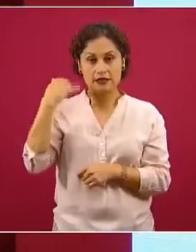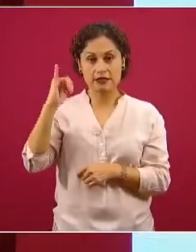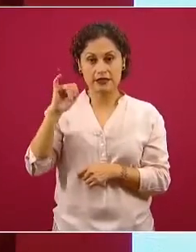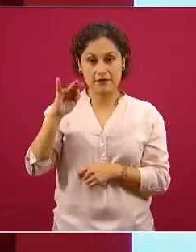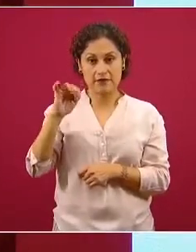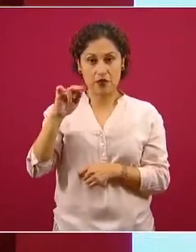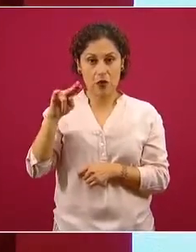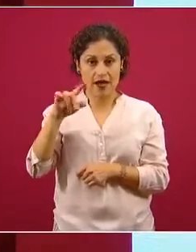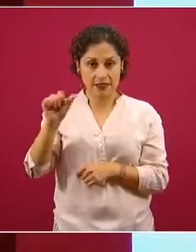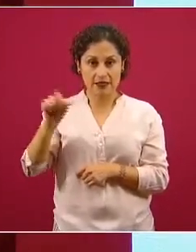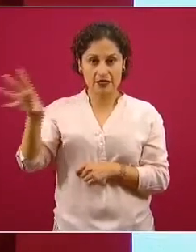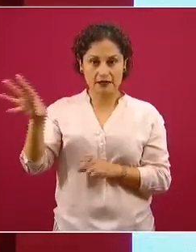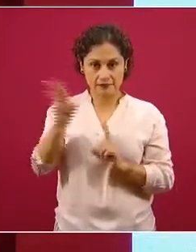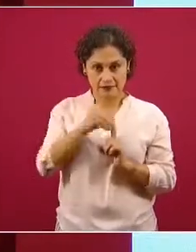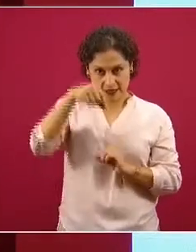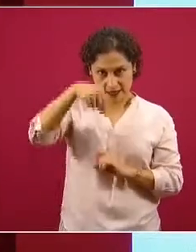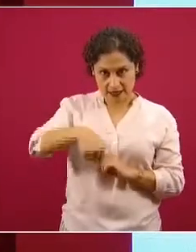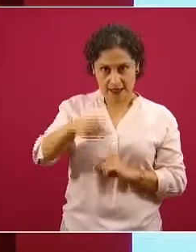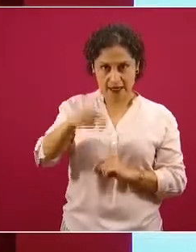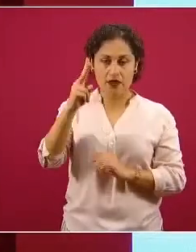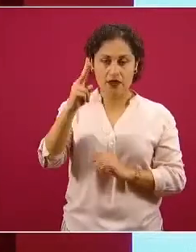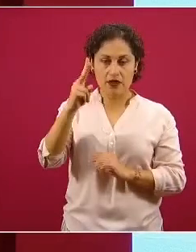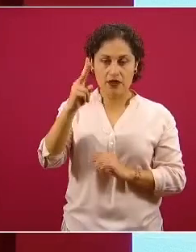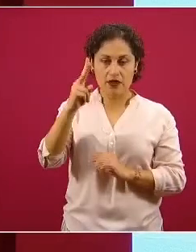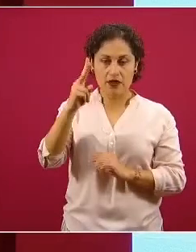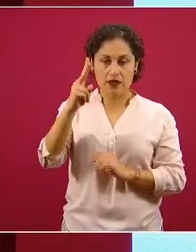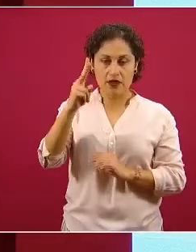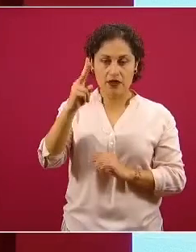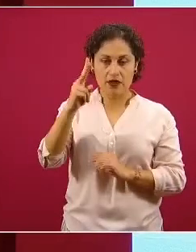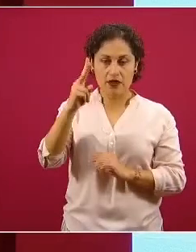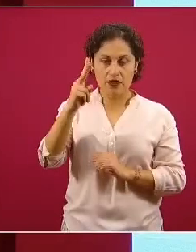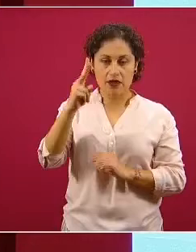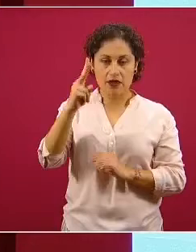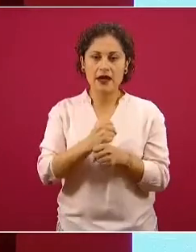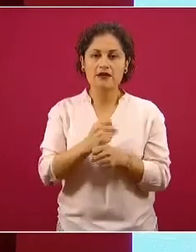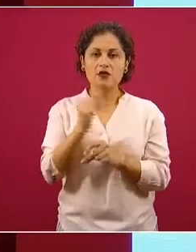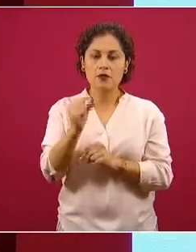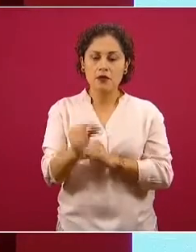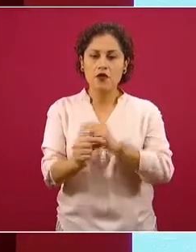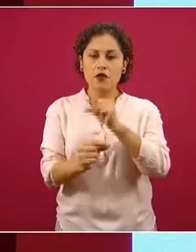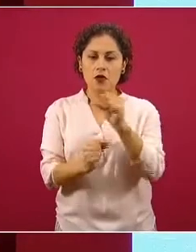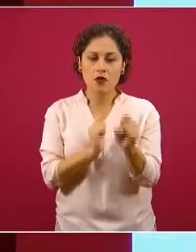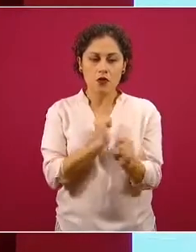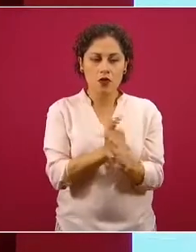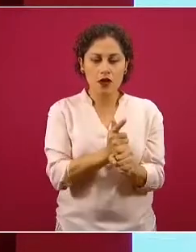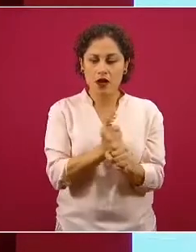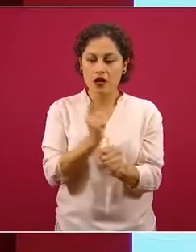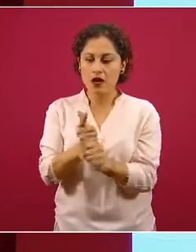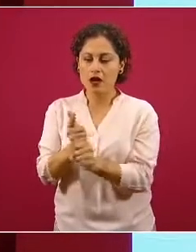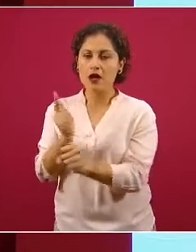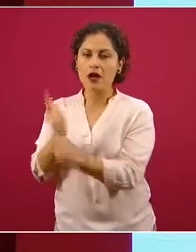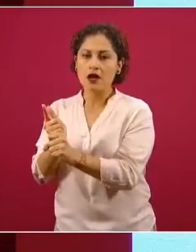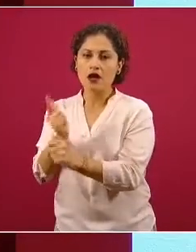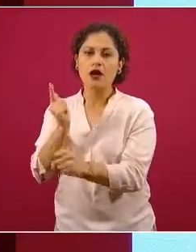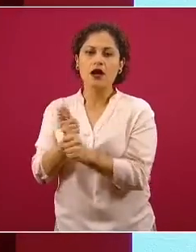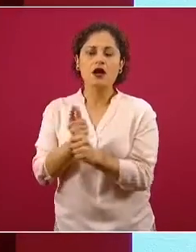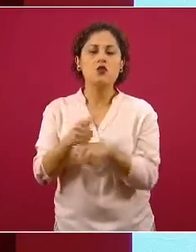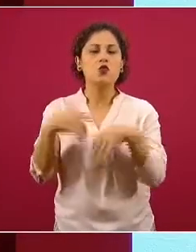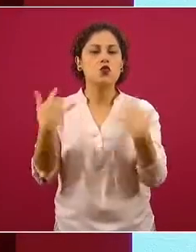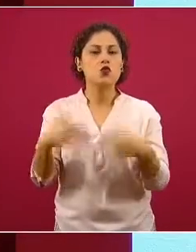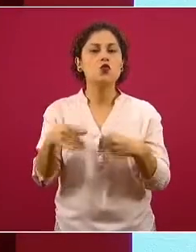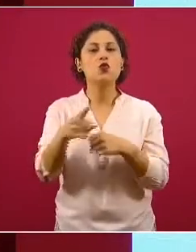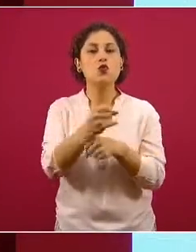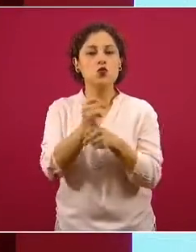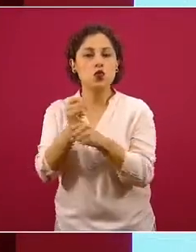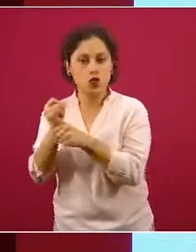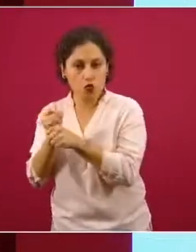señales fue que empezamos a tener un mejor reconocimiento de los casos. Y la primera interpretación que tuvimos, dado que